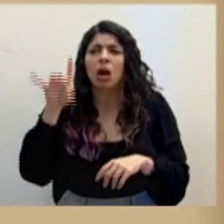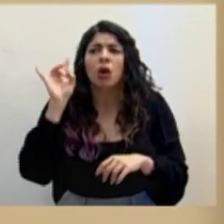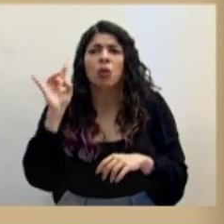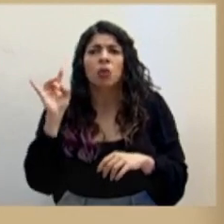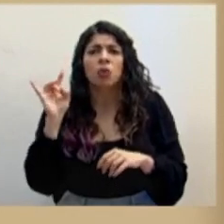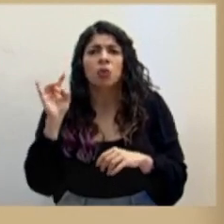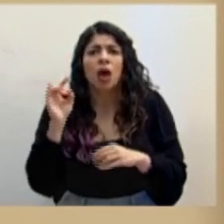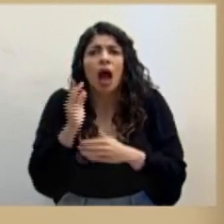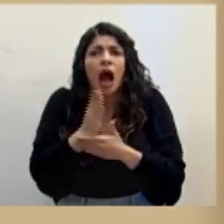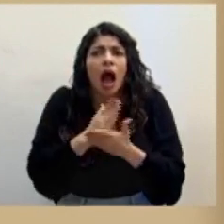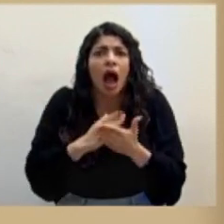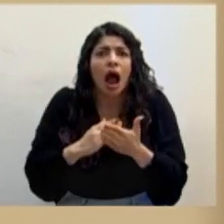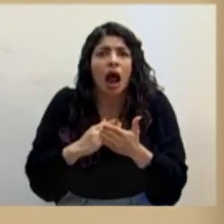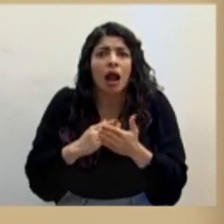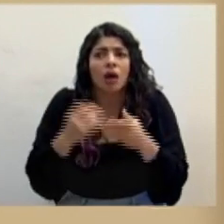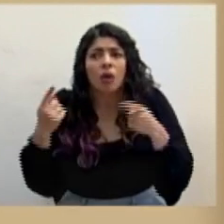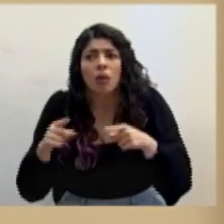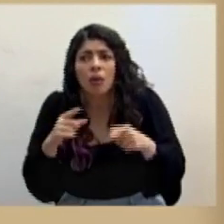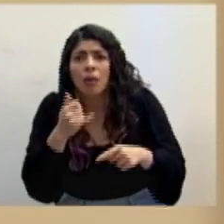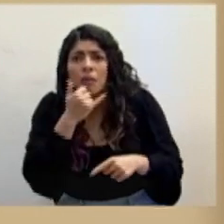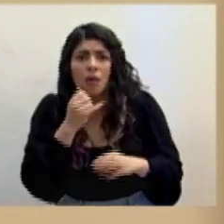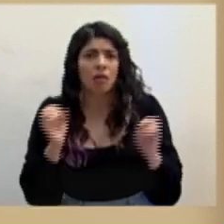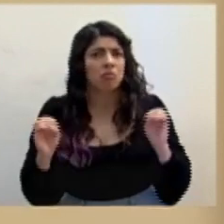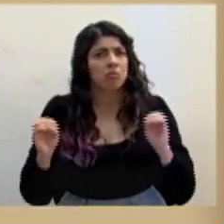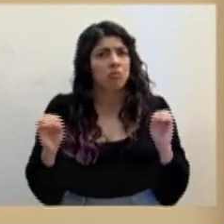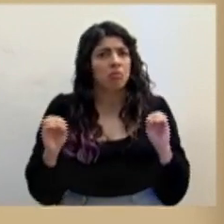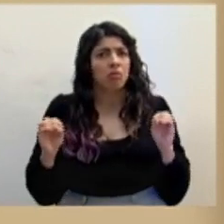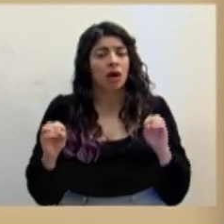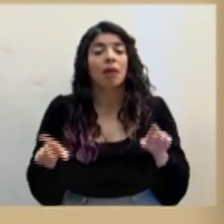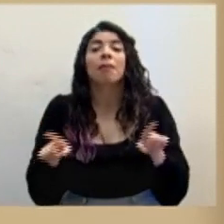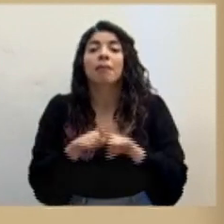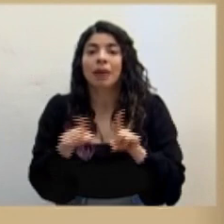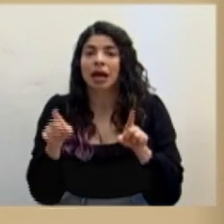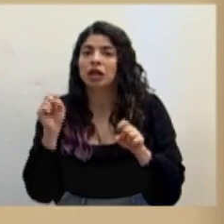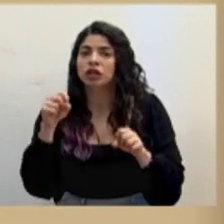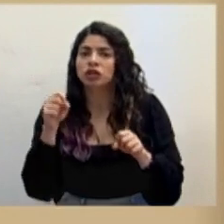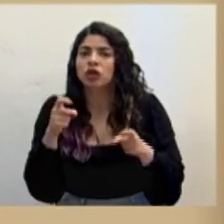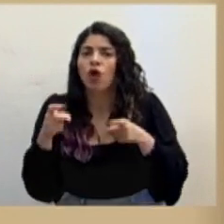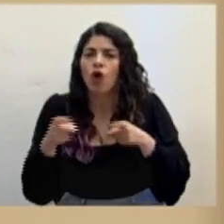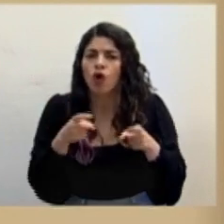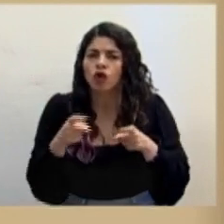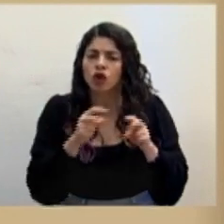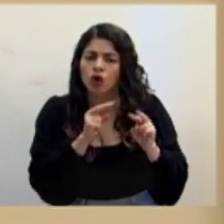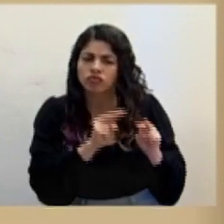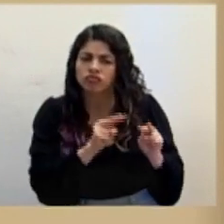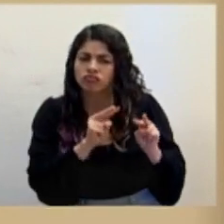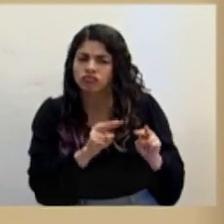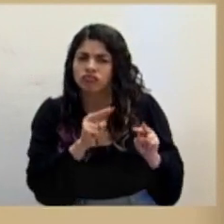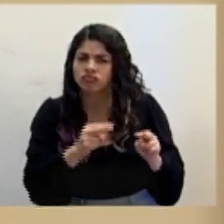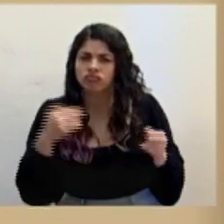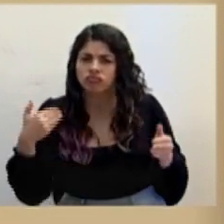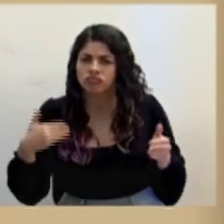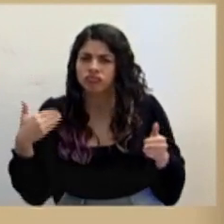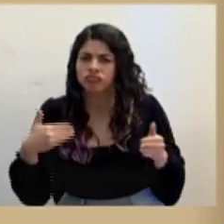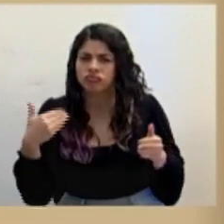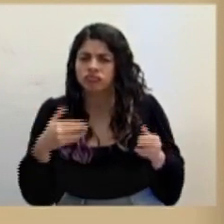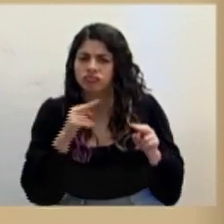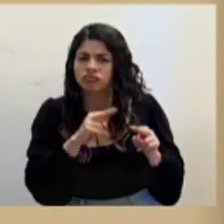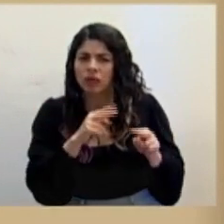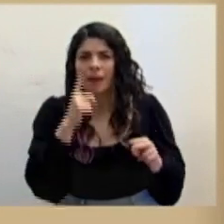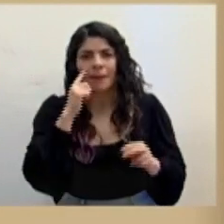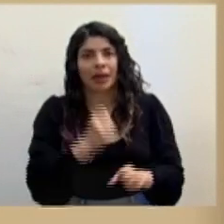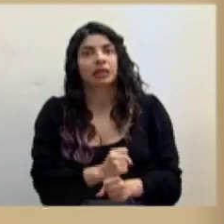elementos que indiquen que esto está sucediendo, sin embargo sí se están haciendo estos controles para poder